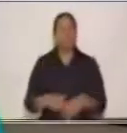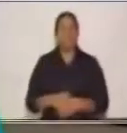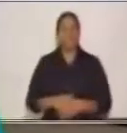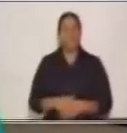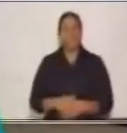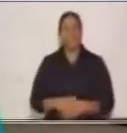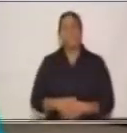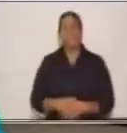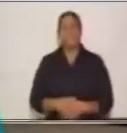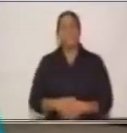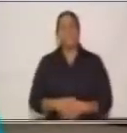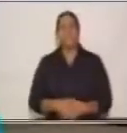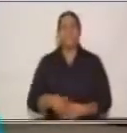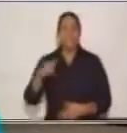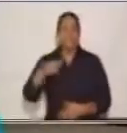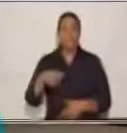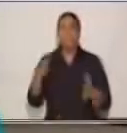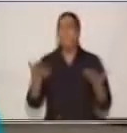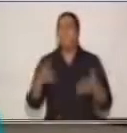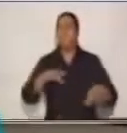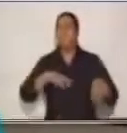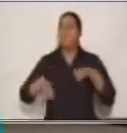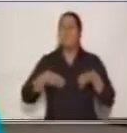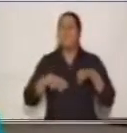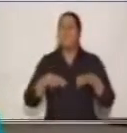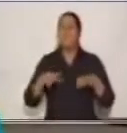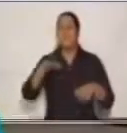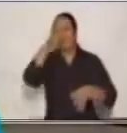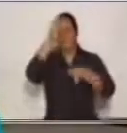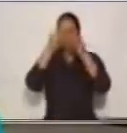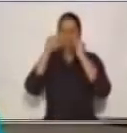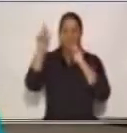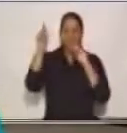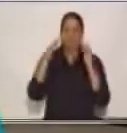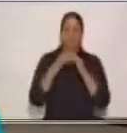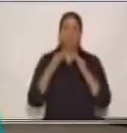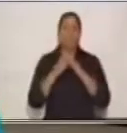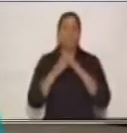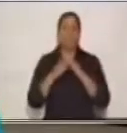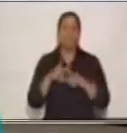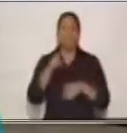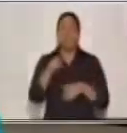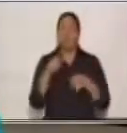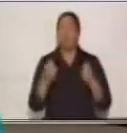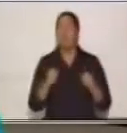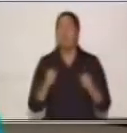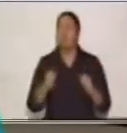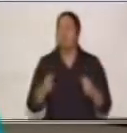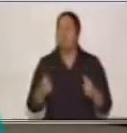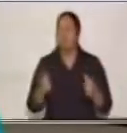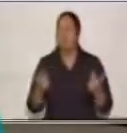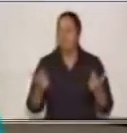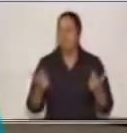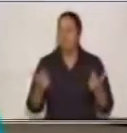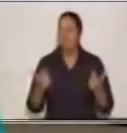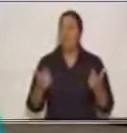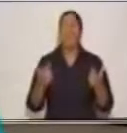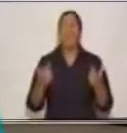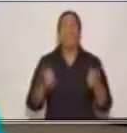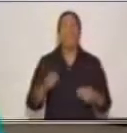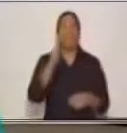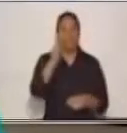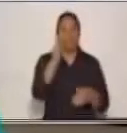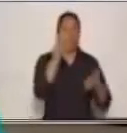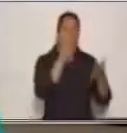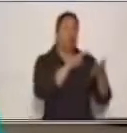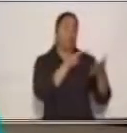Entonces, como actividad de aprendizaje para sus hogares, tendrán que realizar lo siguiente. Van a leer